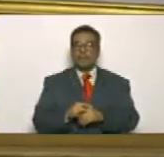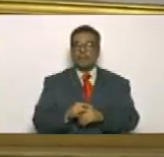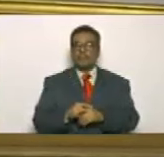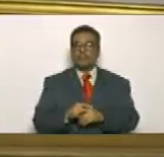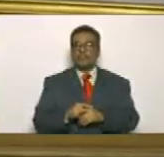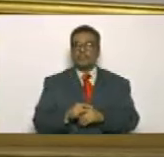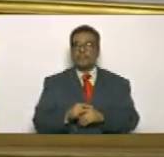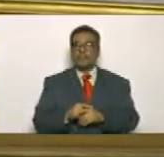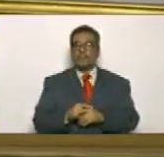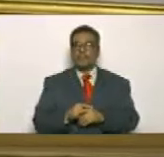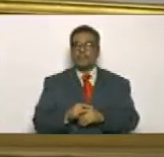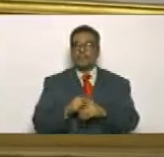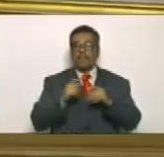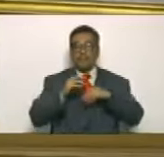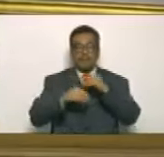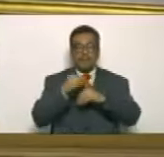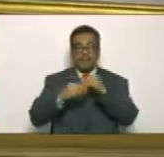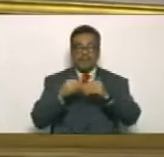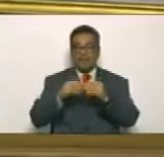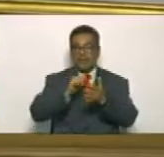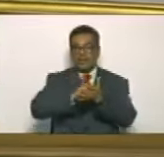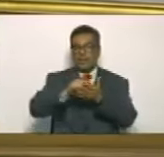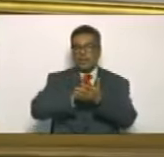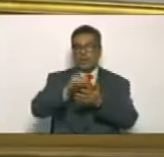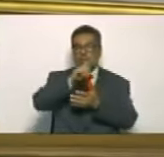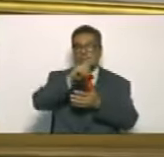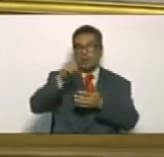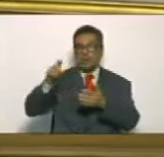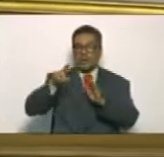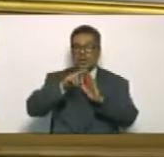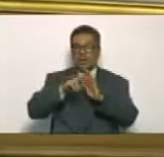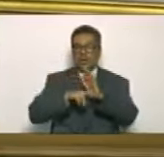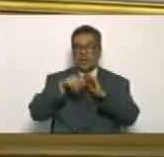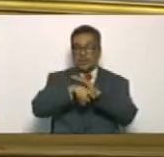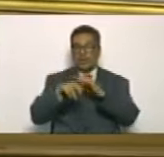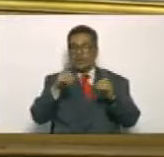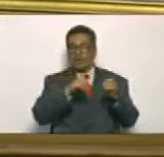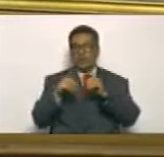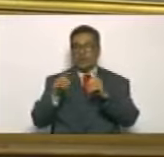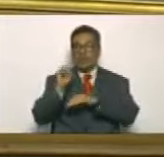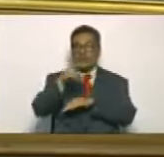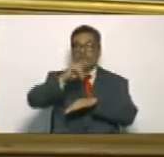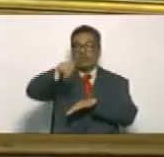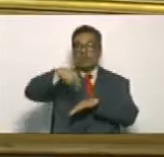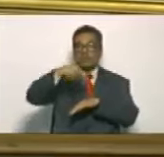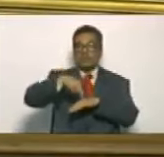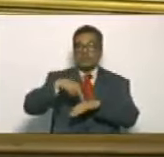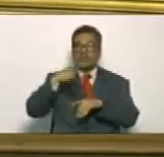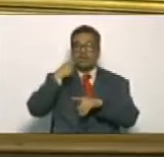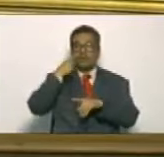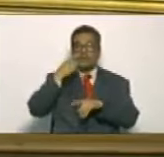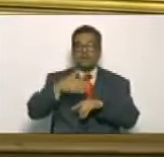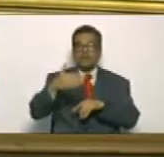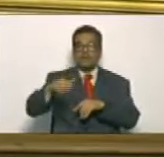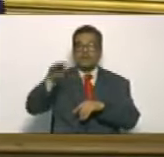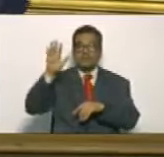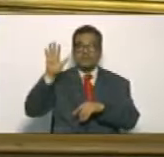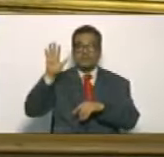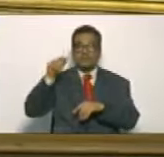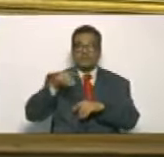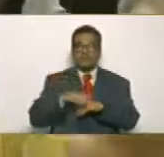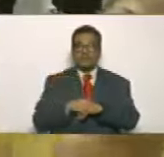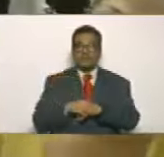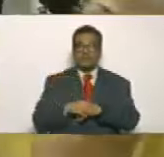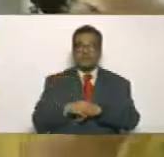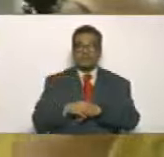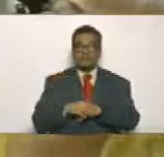de Sucre, de conformidad con lo establecido en el artículo 111 del Reglamento Interior y Debates de la Asamblea Nacional, sírvanse a manifestarlo con la señal de costumbre.